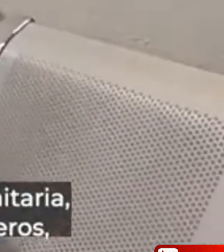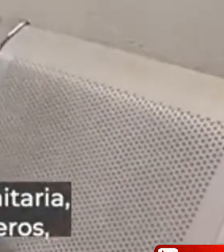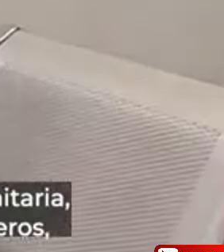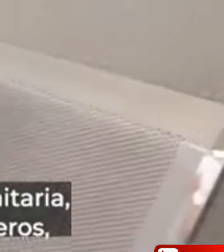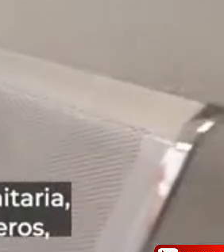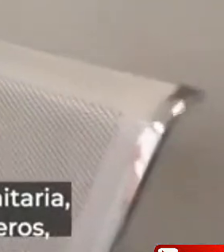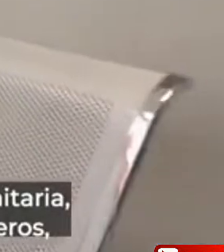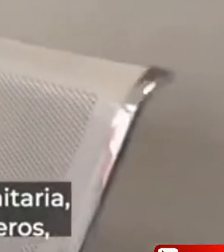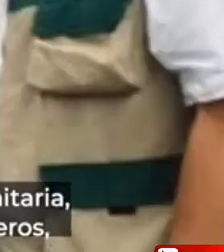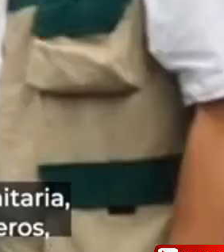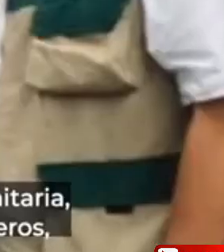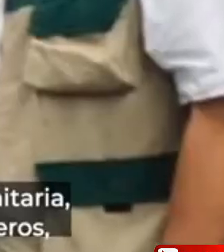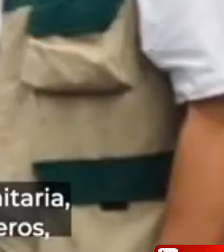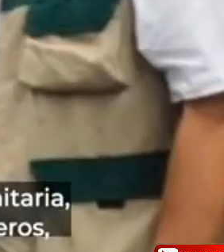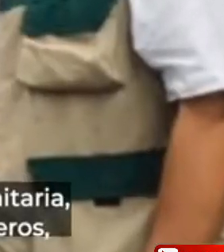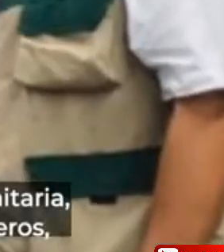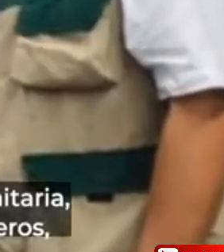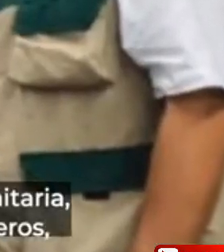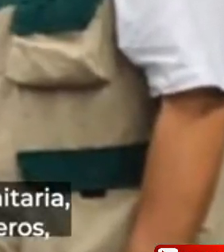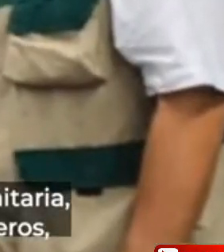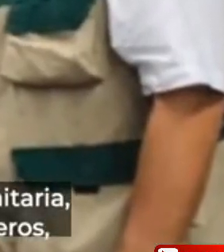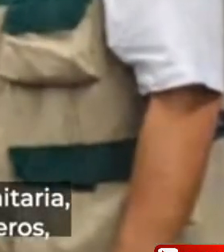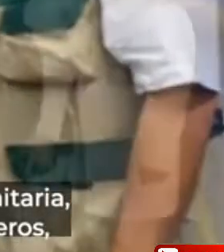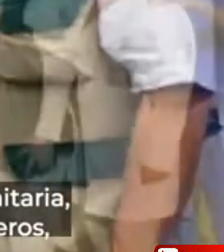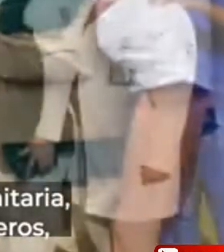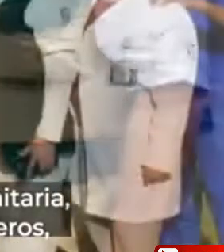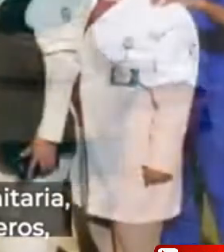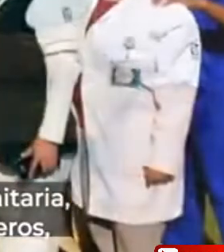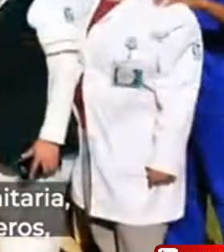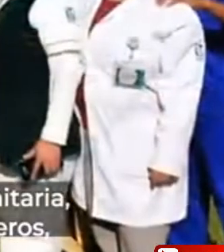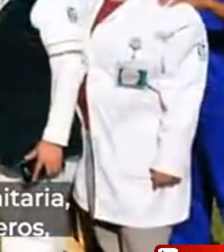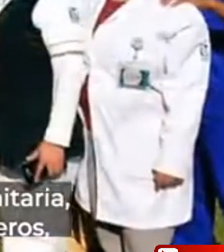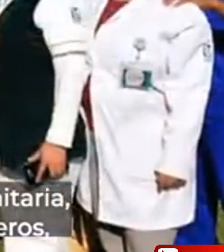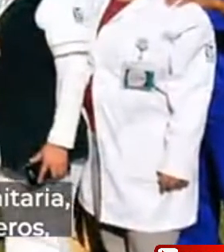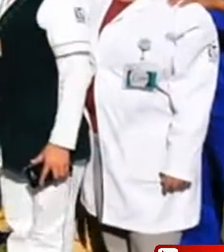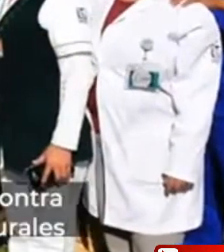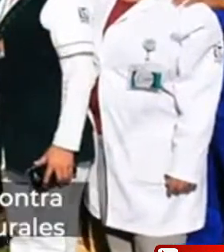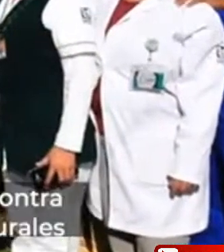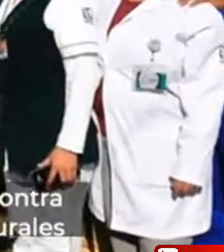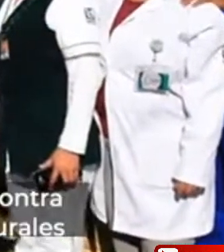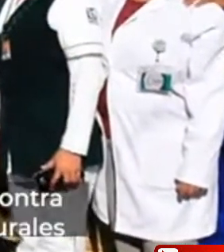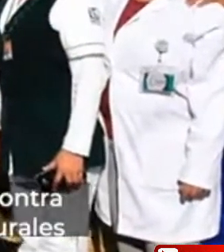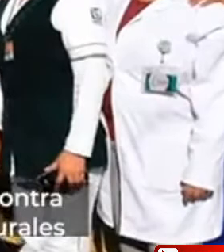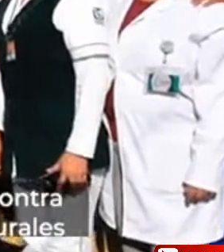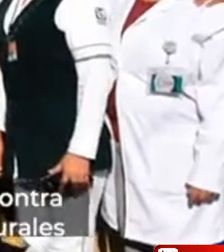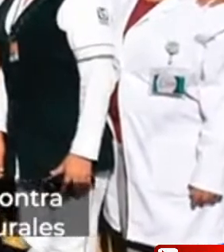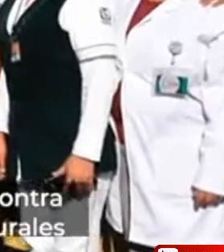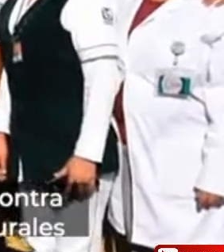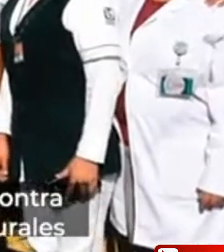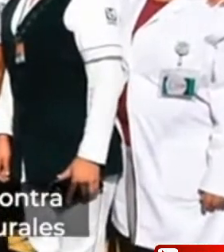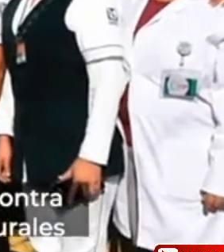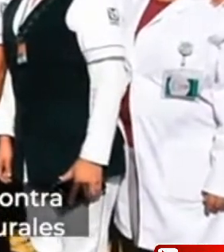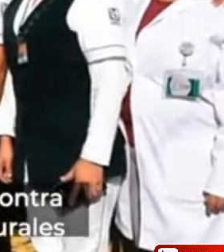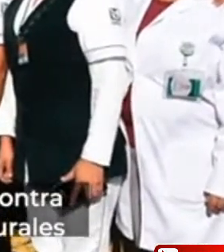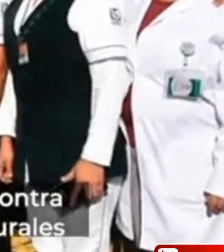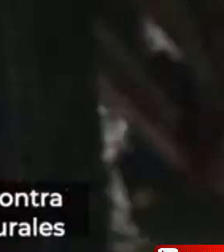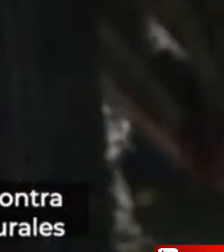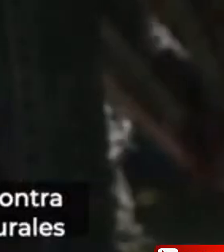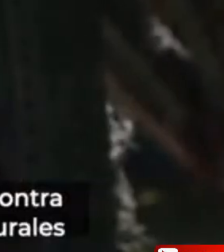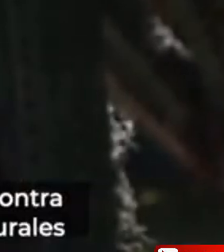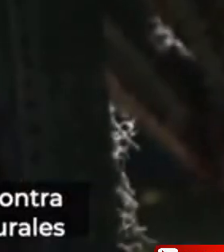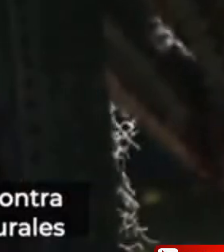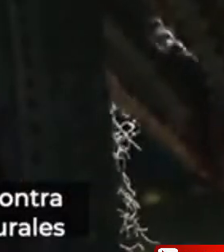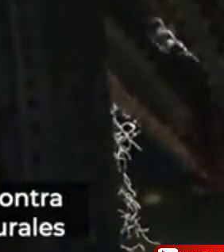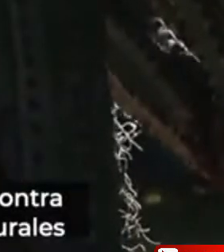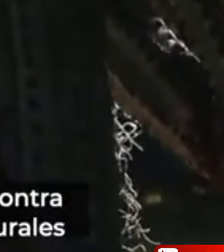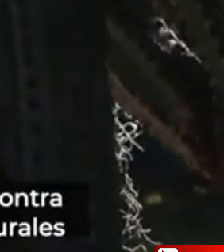los de conservación, a los de acción comunitaria, a los voluntarios, a los choferes, a los cocineros, a todos los involucrados en la actual lucha contra